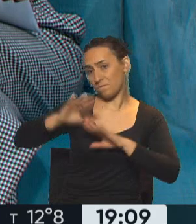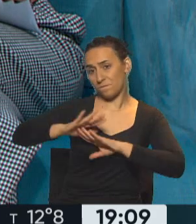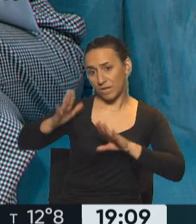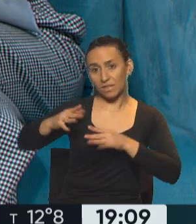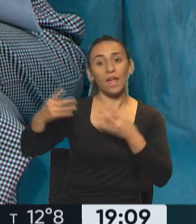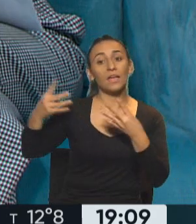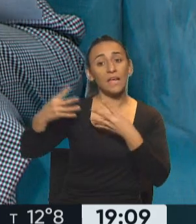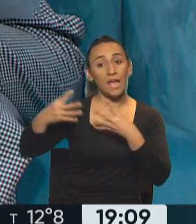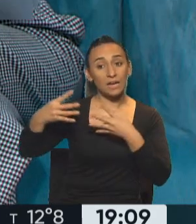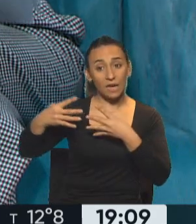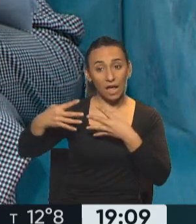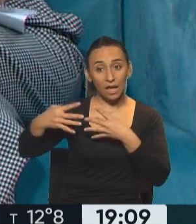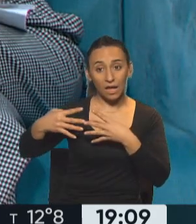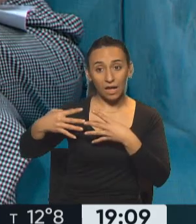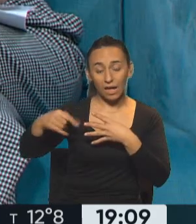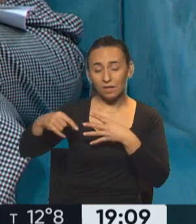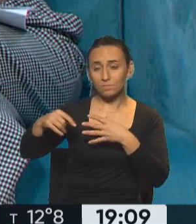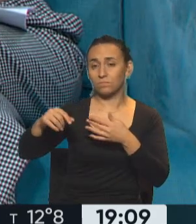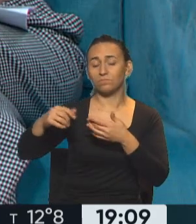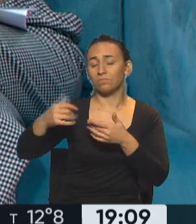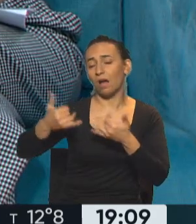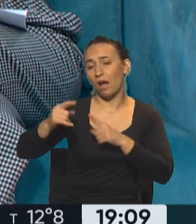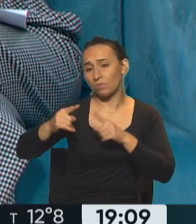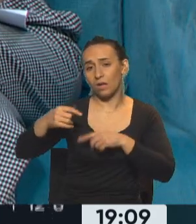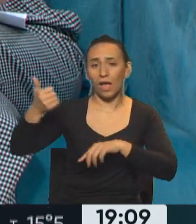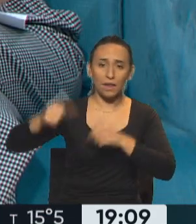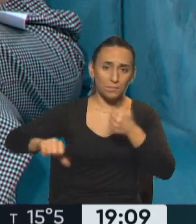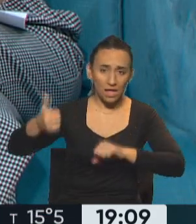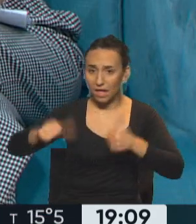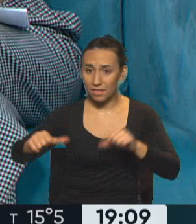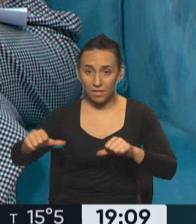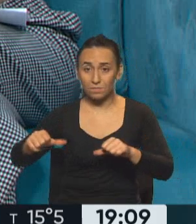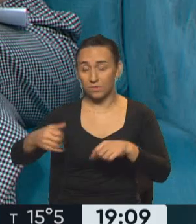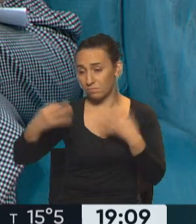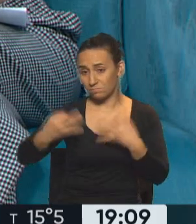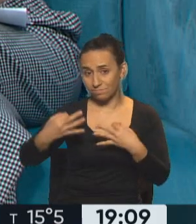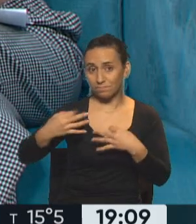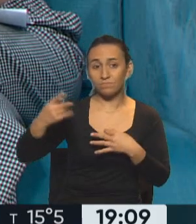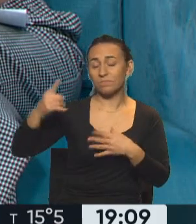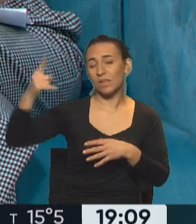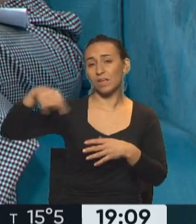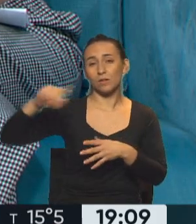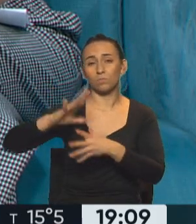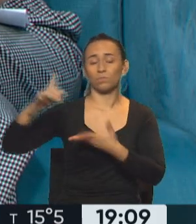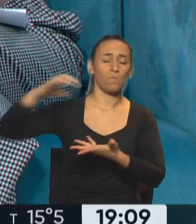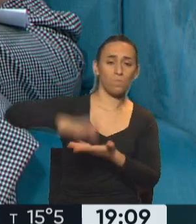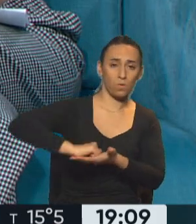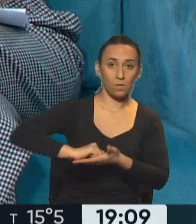guerra donde entre ganadores y perdedores los usurpadores se quedaron con Malvinas por